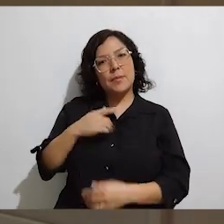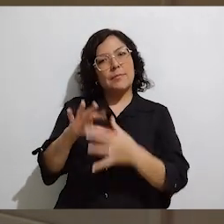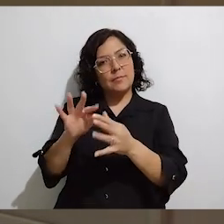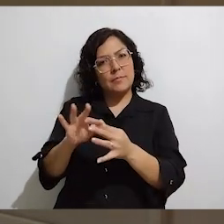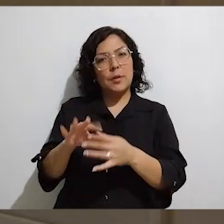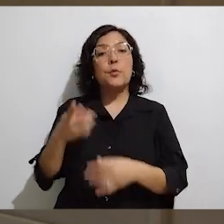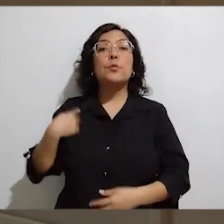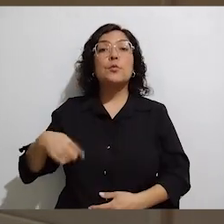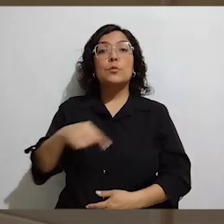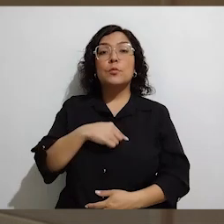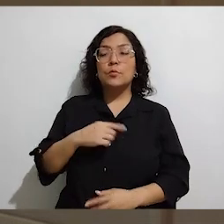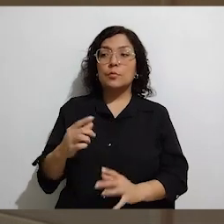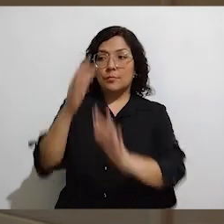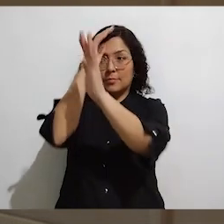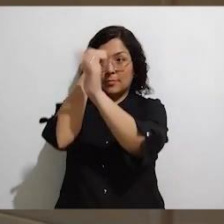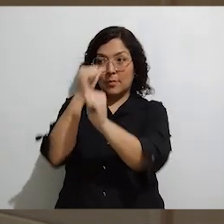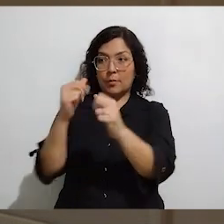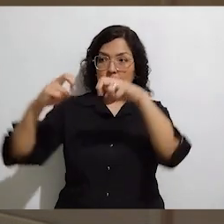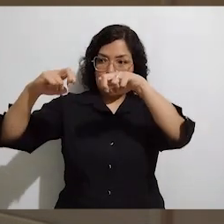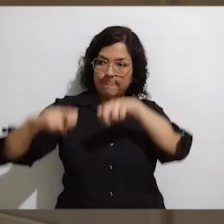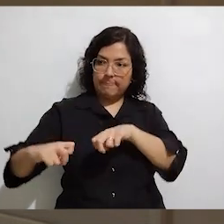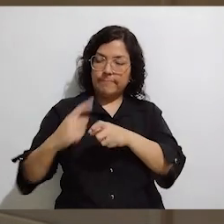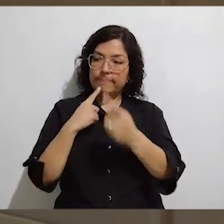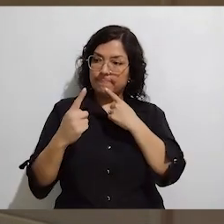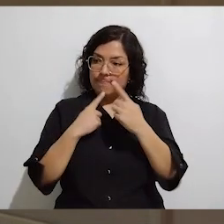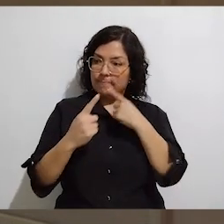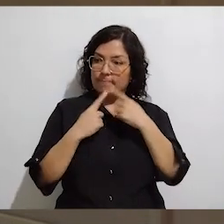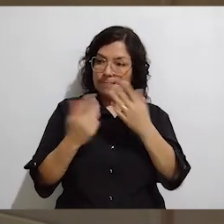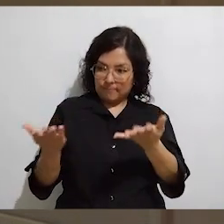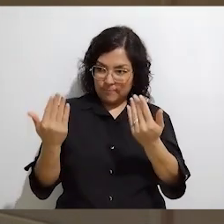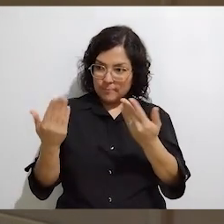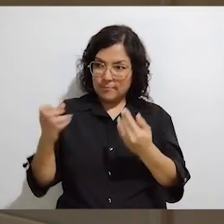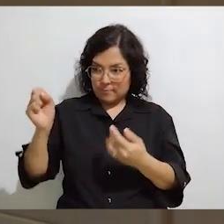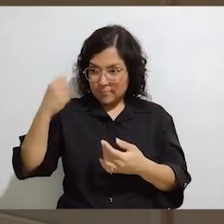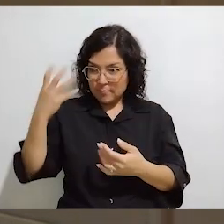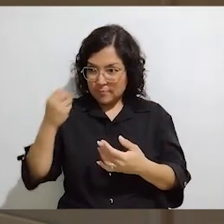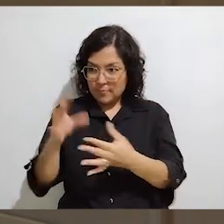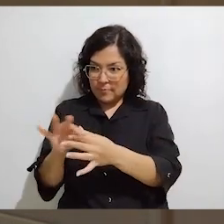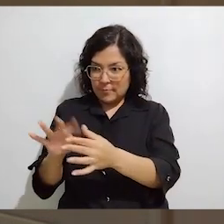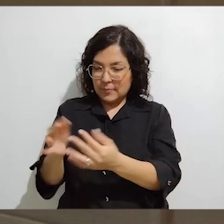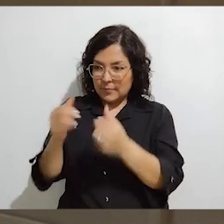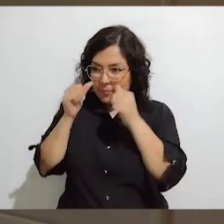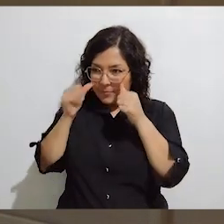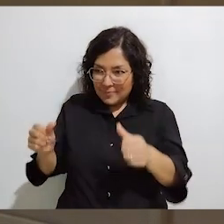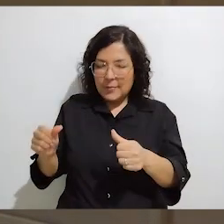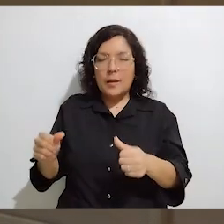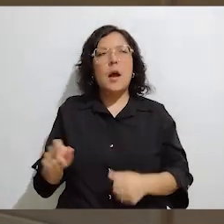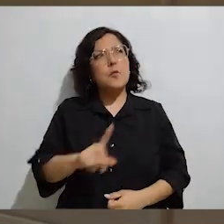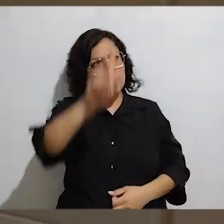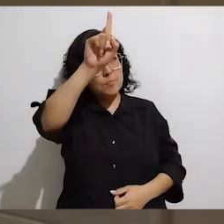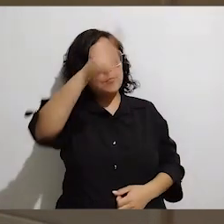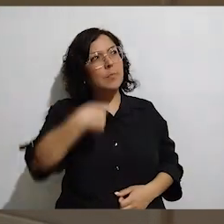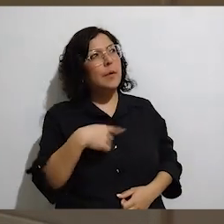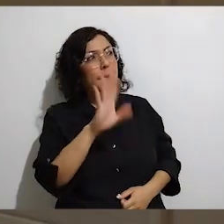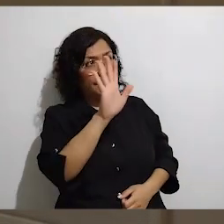los funcionarios públicos. Mediante este mecanismo de la audiencia pública es factible poderle pedir a un funcionario